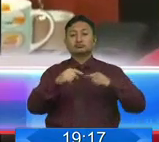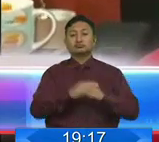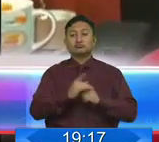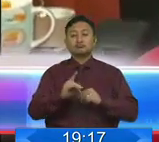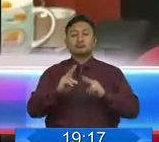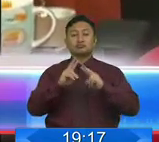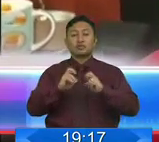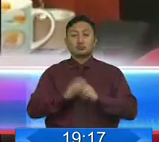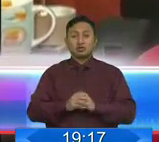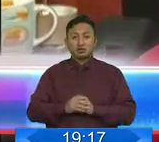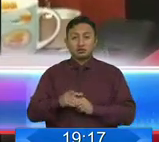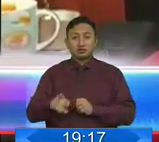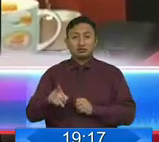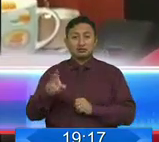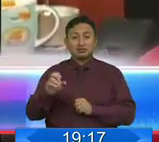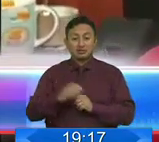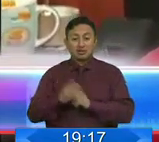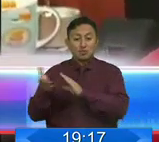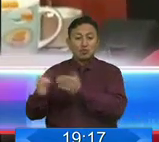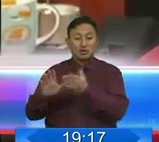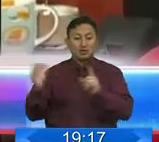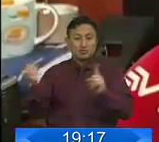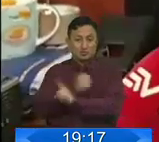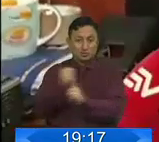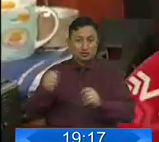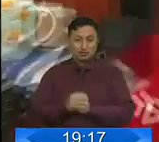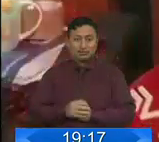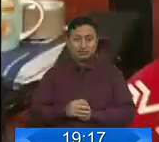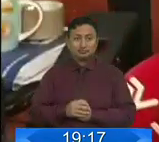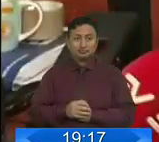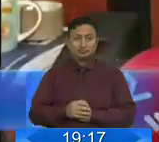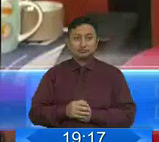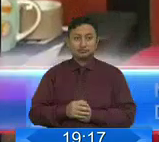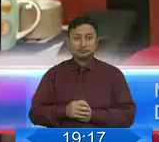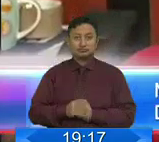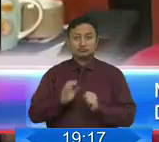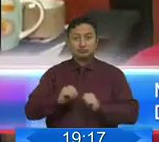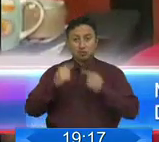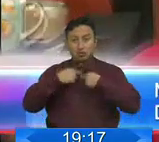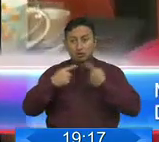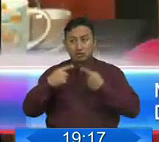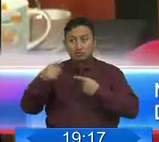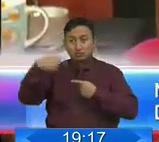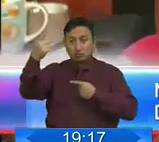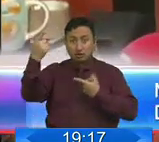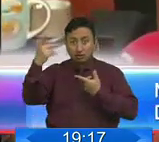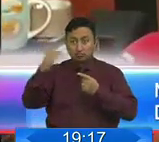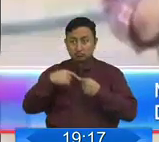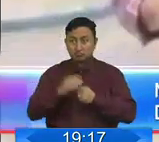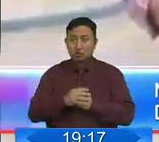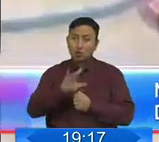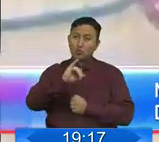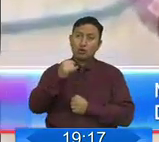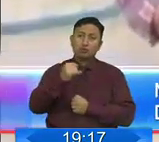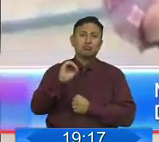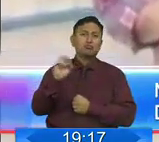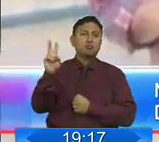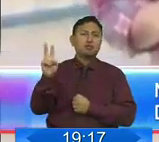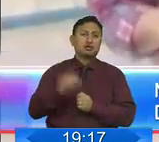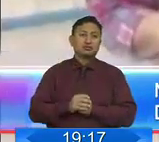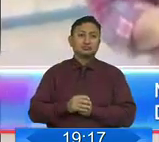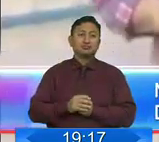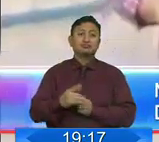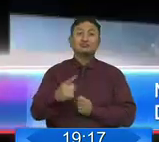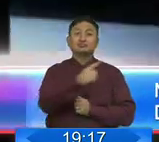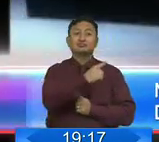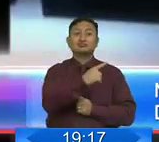investigación en cuanto a muertes violentas posteriormente de INASEC aquí en la ciudad de Guayaquil. Ellos van a ser convocados en los próximos días, puede ser el jueves o el viernes. El periodista Fausto